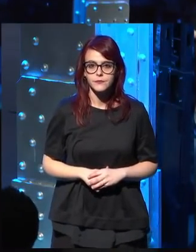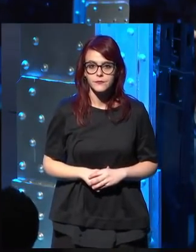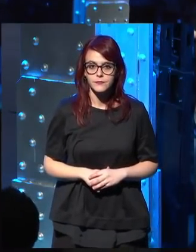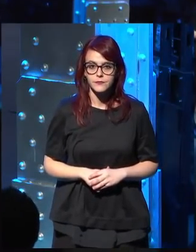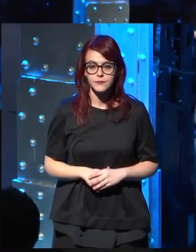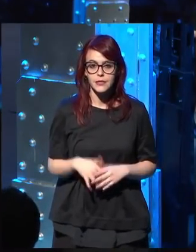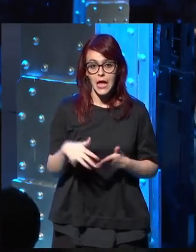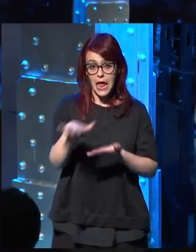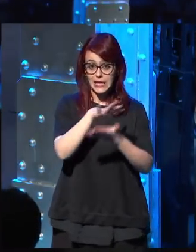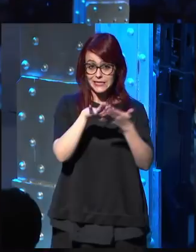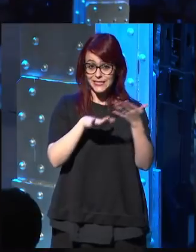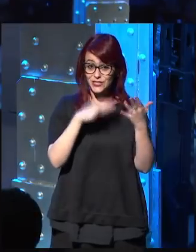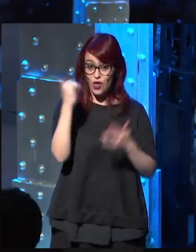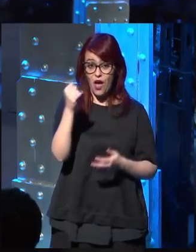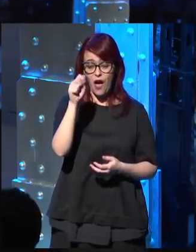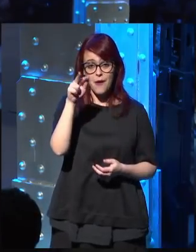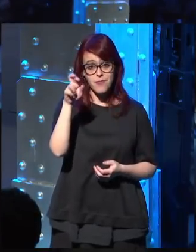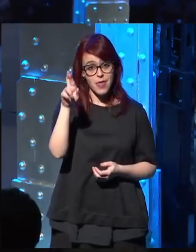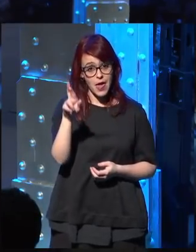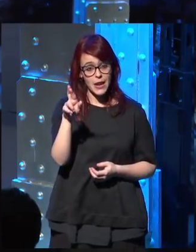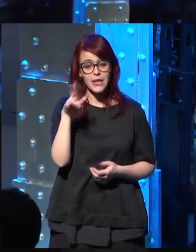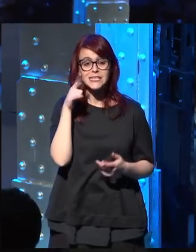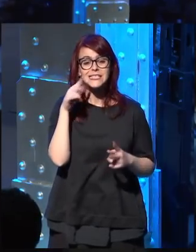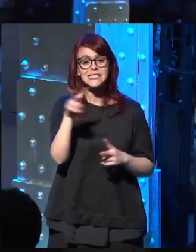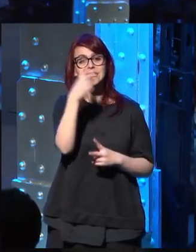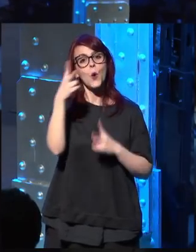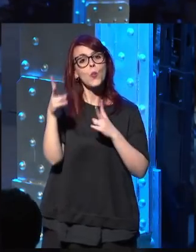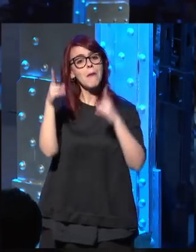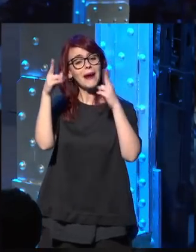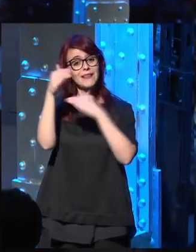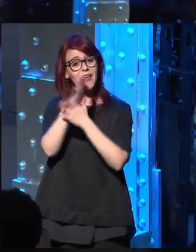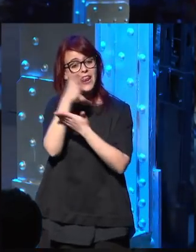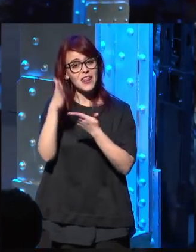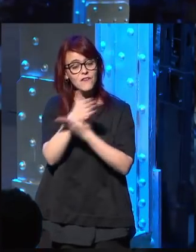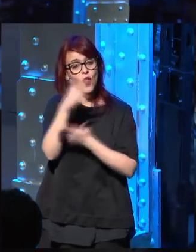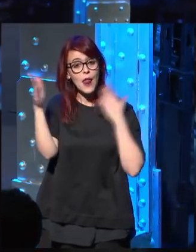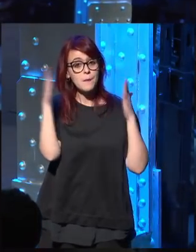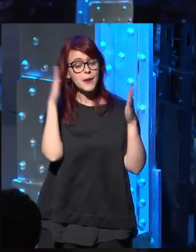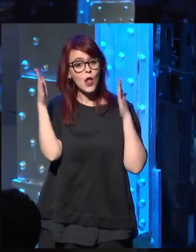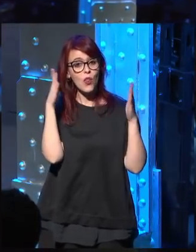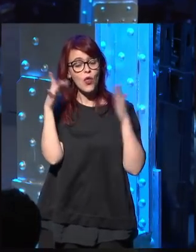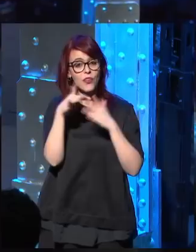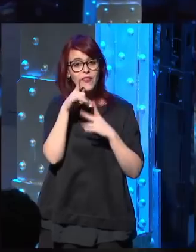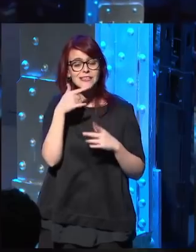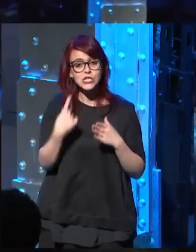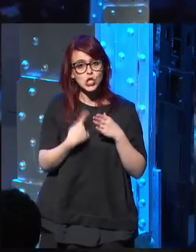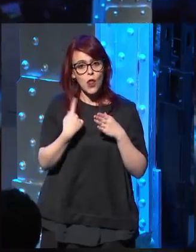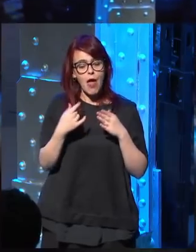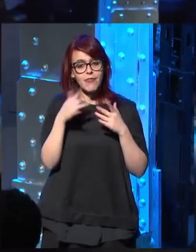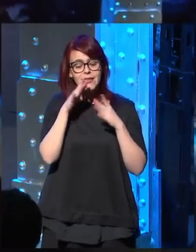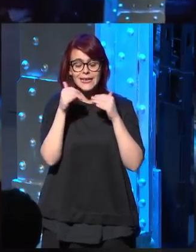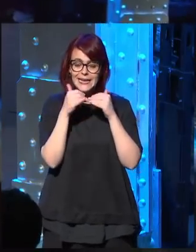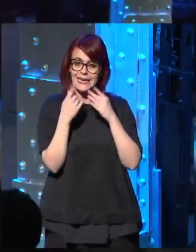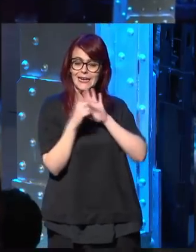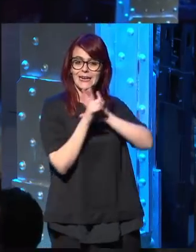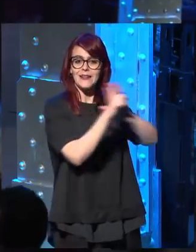El texto que va a leer Javier, este último, forma parte de la segunda parte del libro del periodo de soledad y retirada en Nueva York,